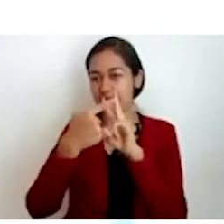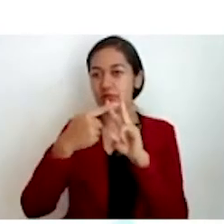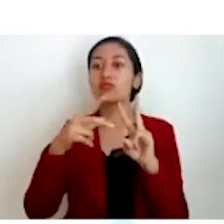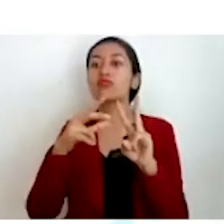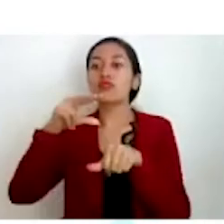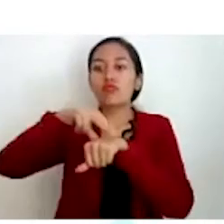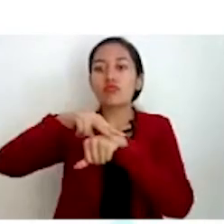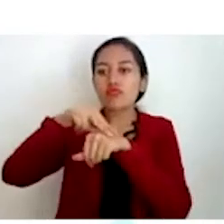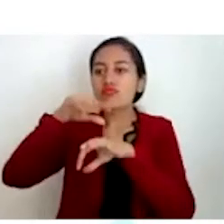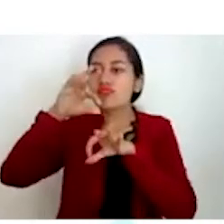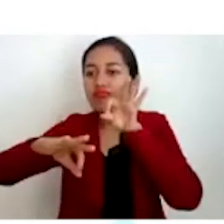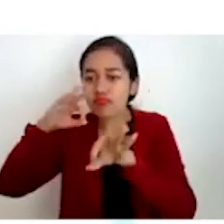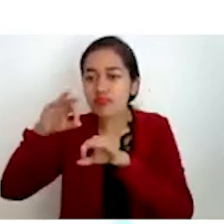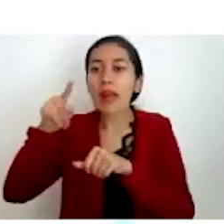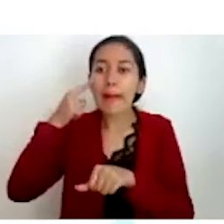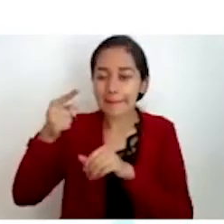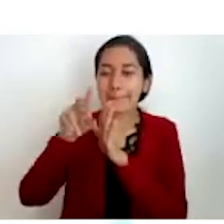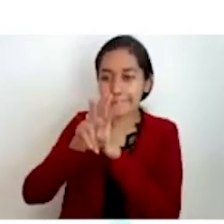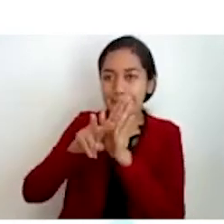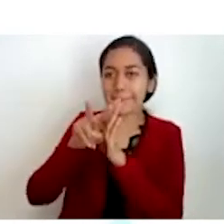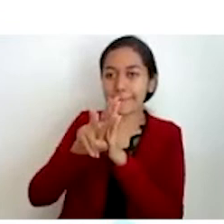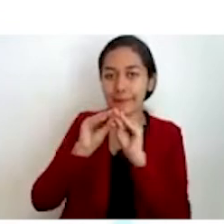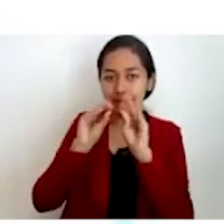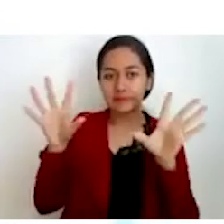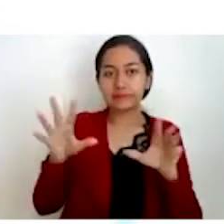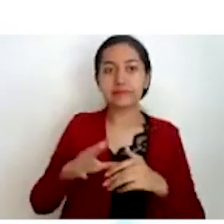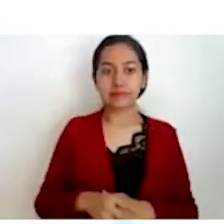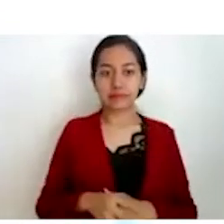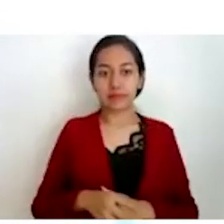También en la Ciudad de México, pero ahora al interior